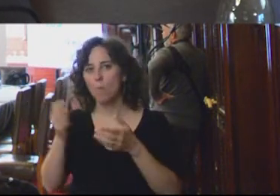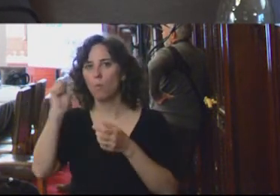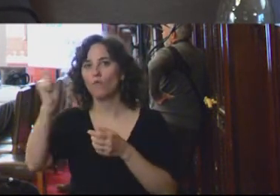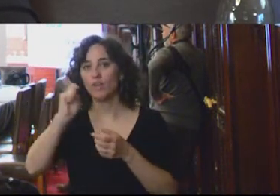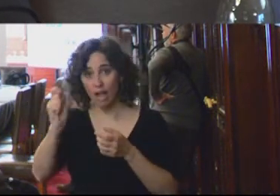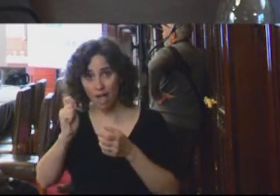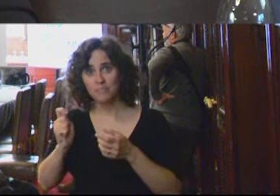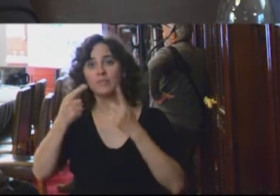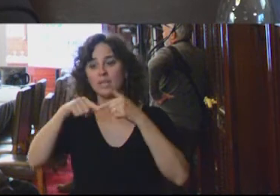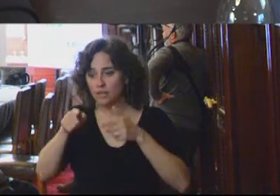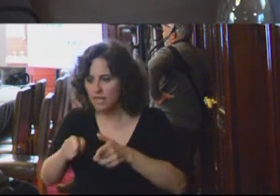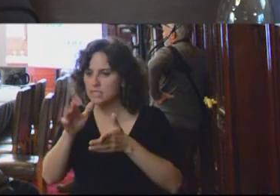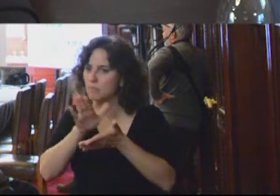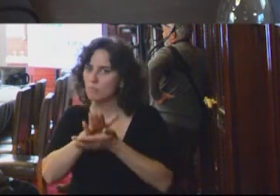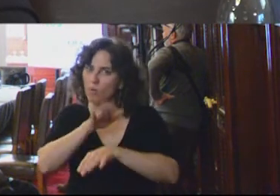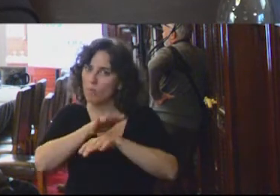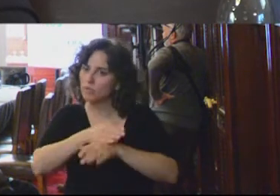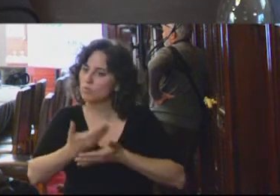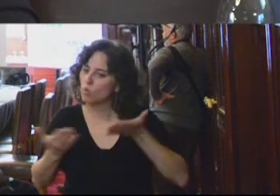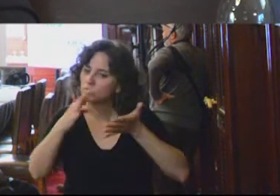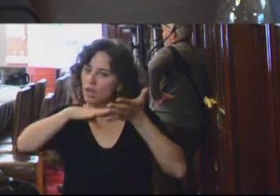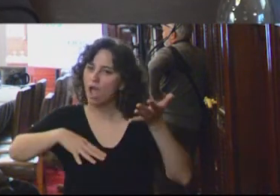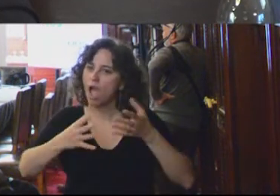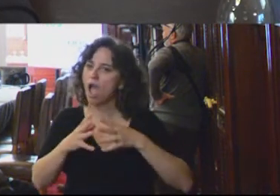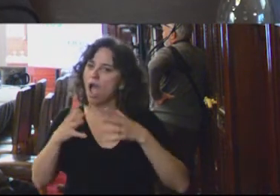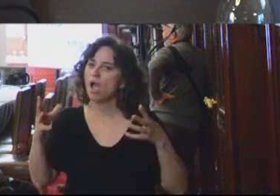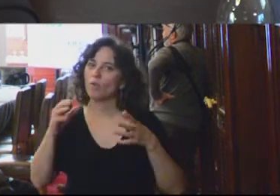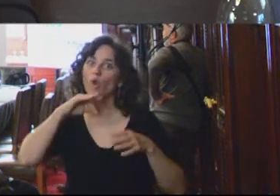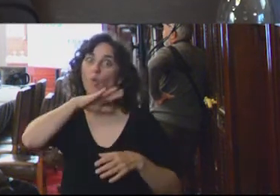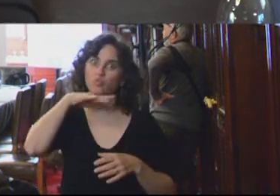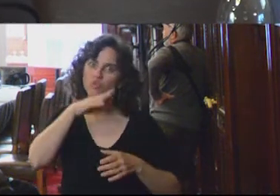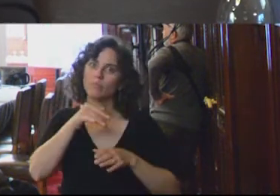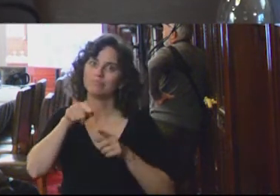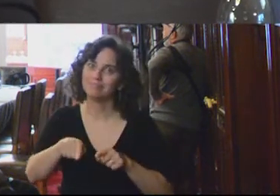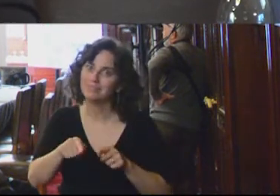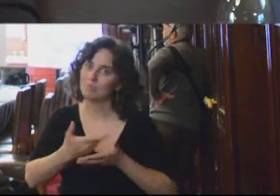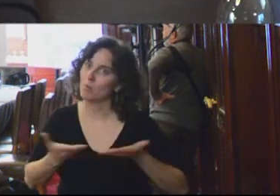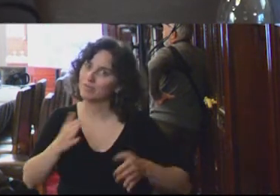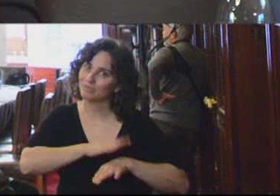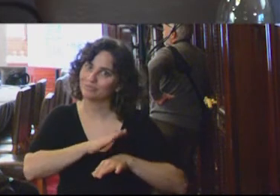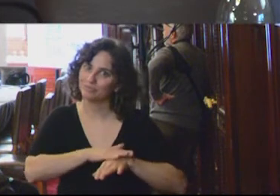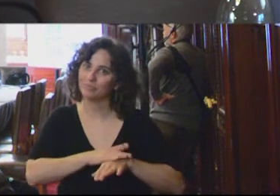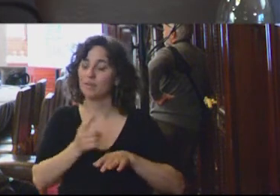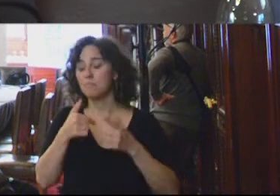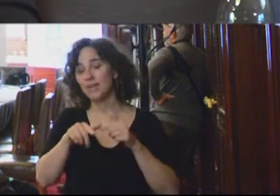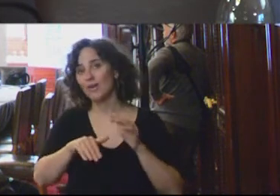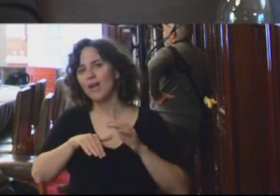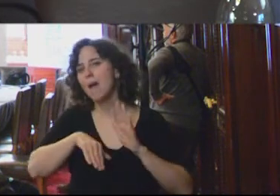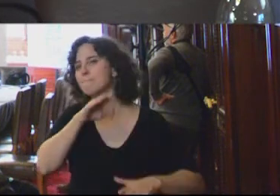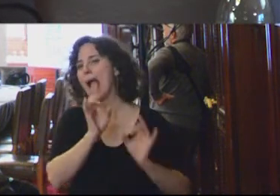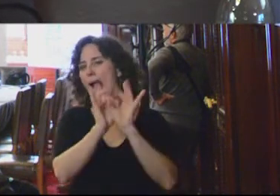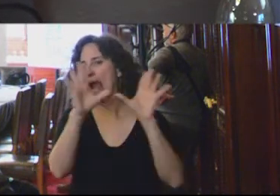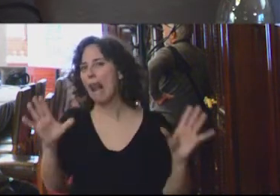cual se ha revelado un gigantesco caso de corrupción. Pero quizás la mejor muestra del